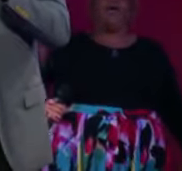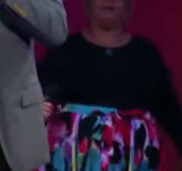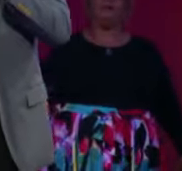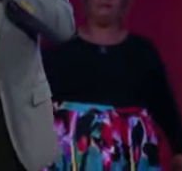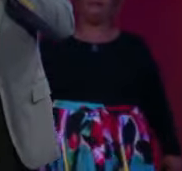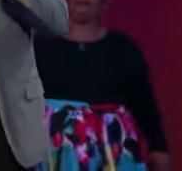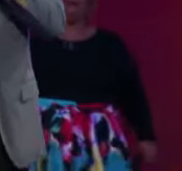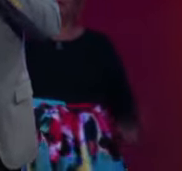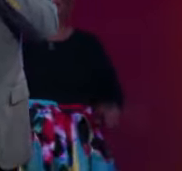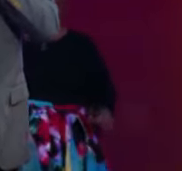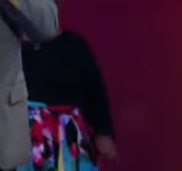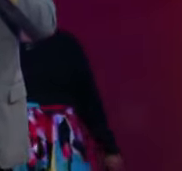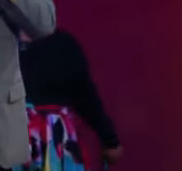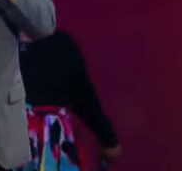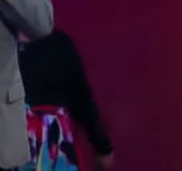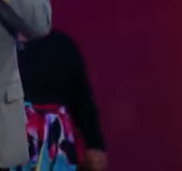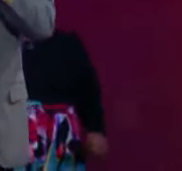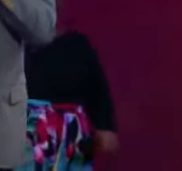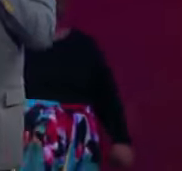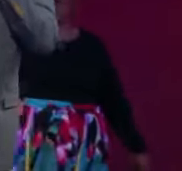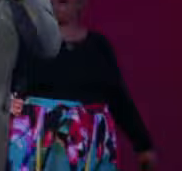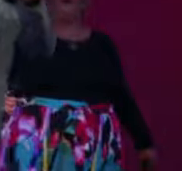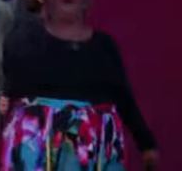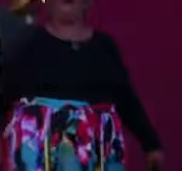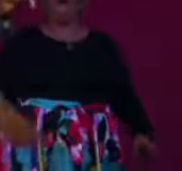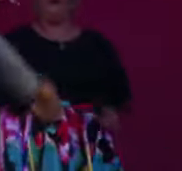puede dar un grito de victoria?